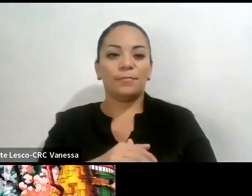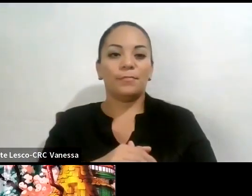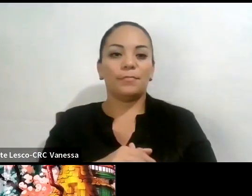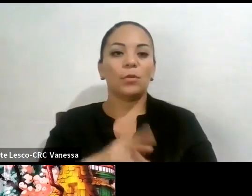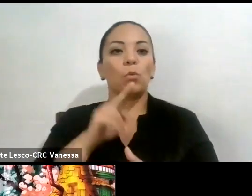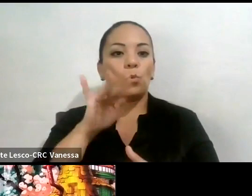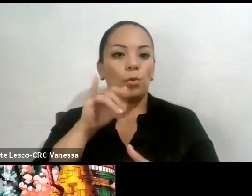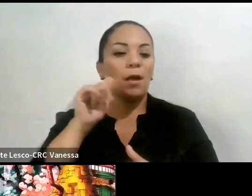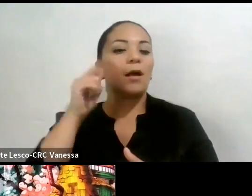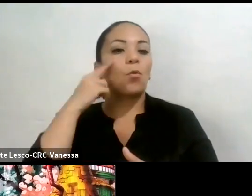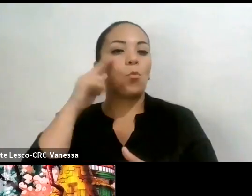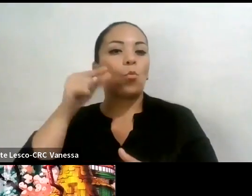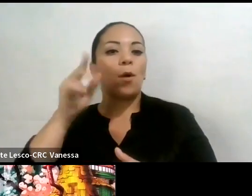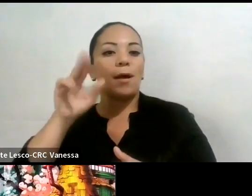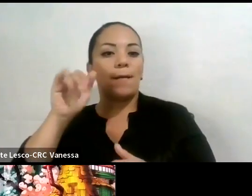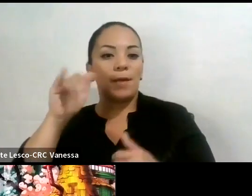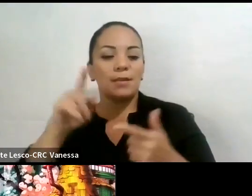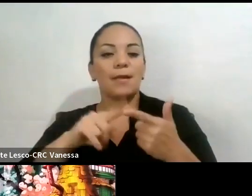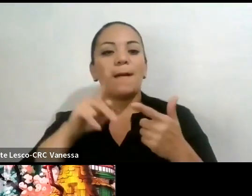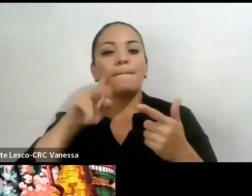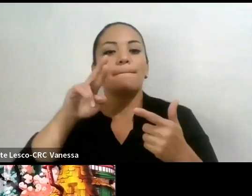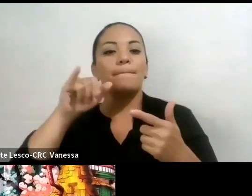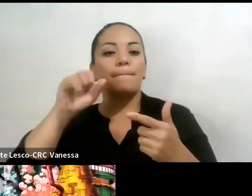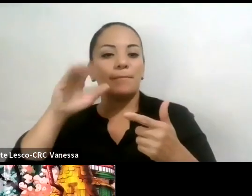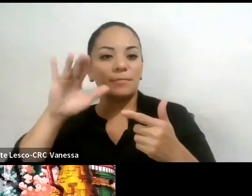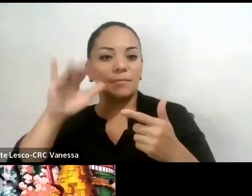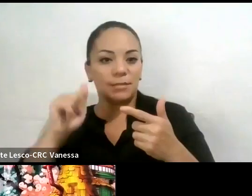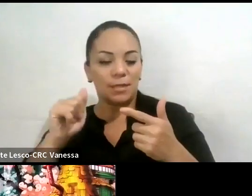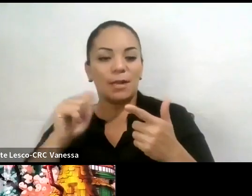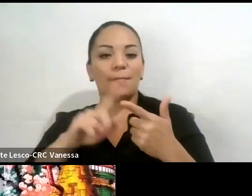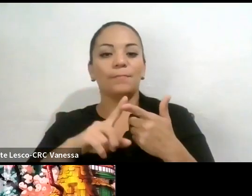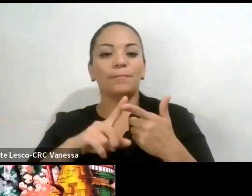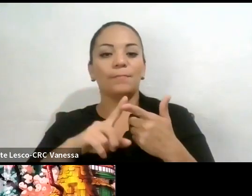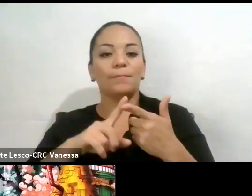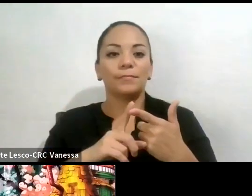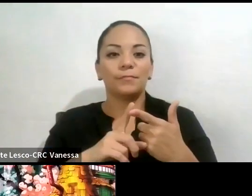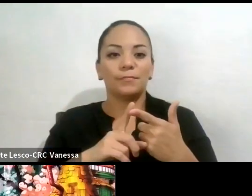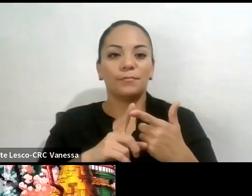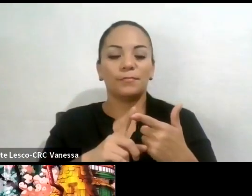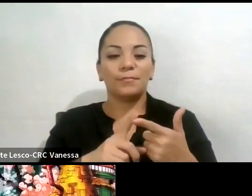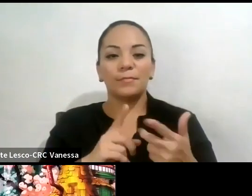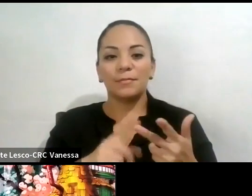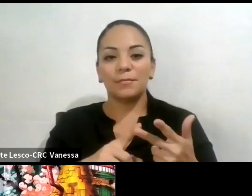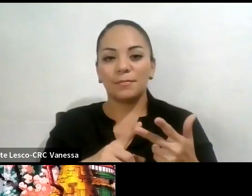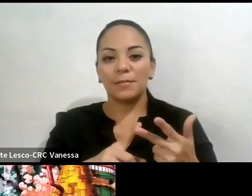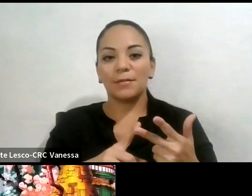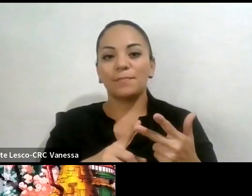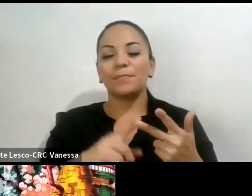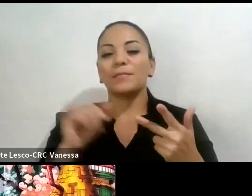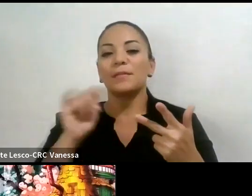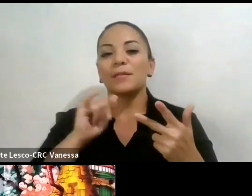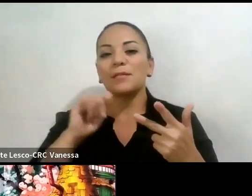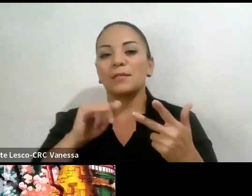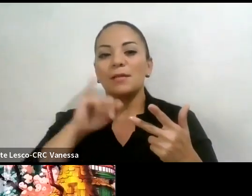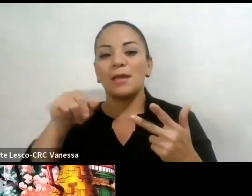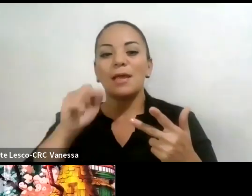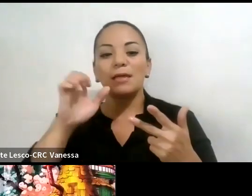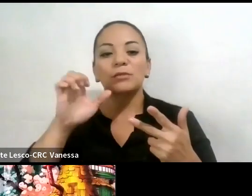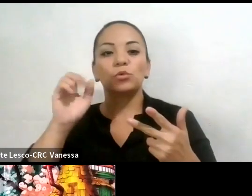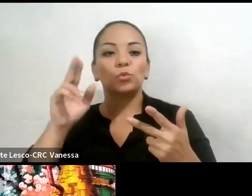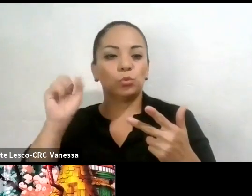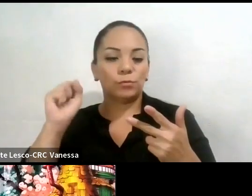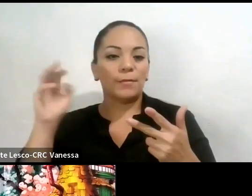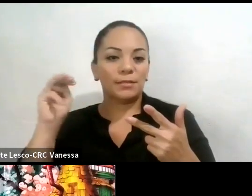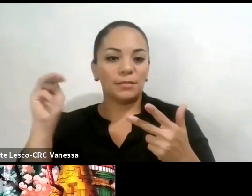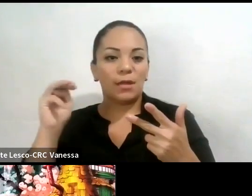Guacamaya. Escuchamos a Priscila Vanessa Coto Acuña como Tía Mutsi. También escuchamos a Jesús Machado Sánchez